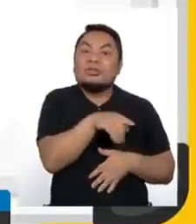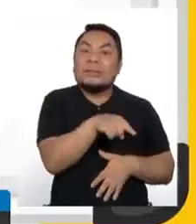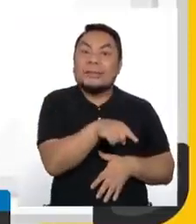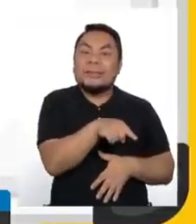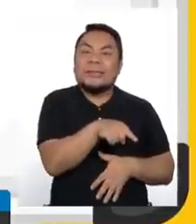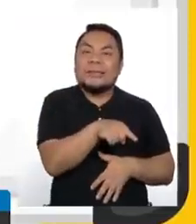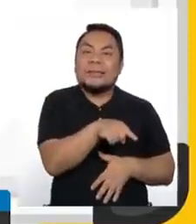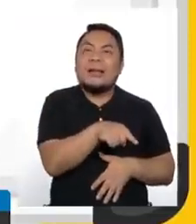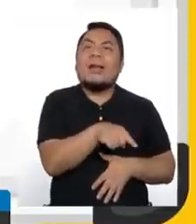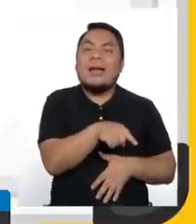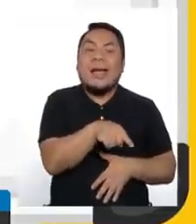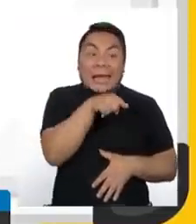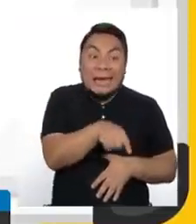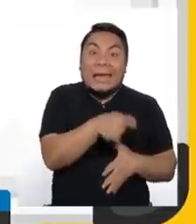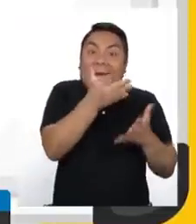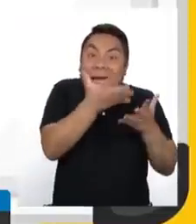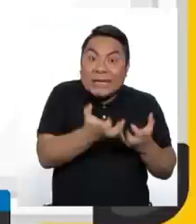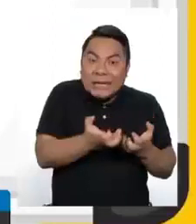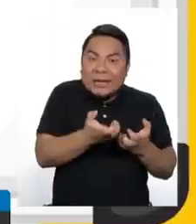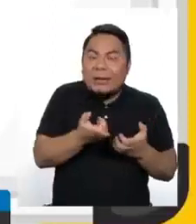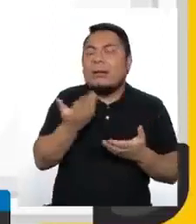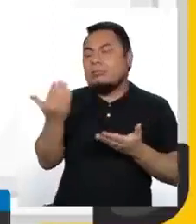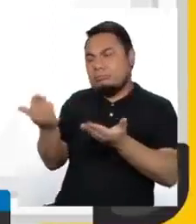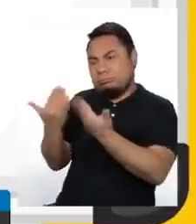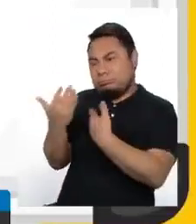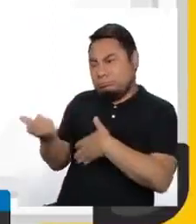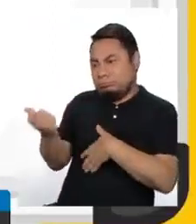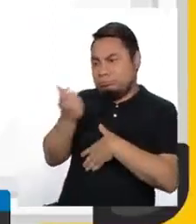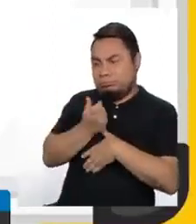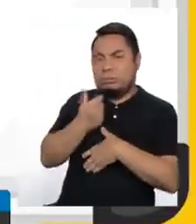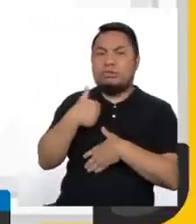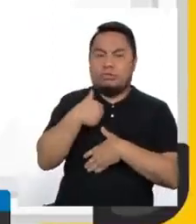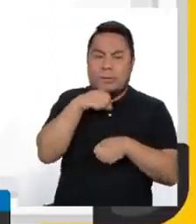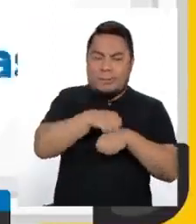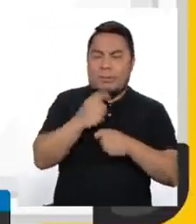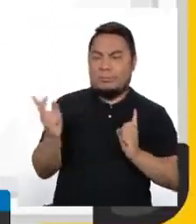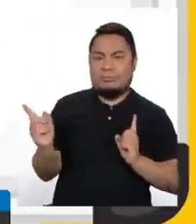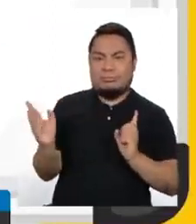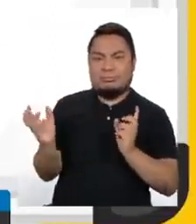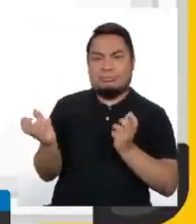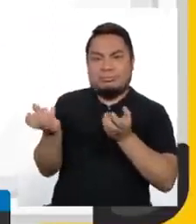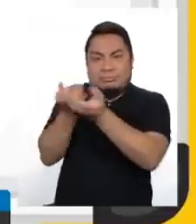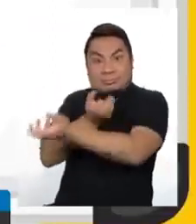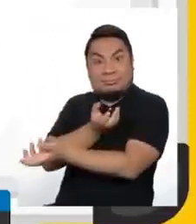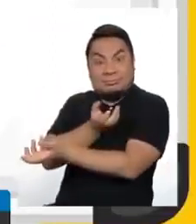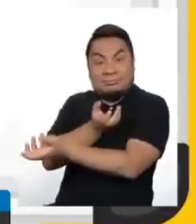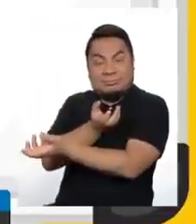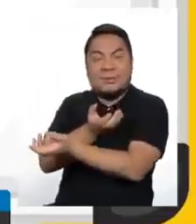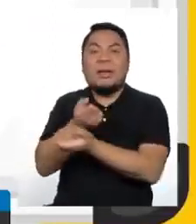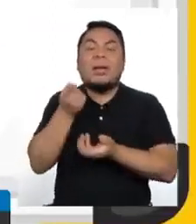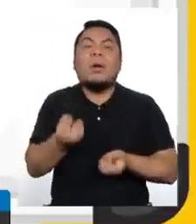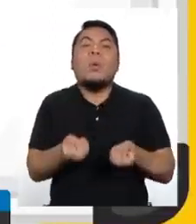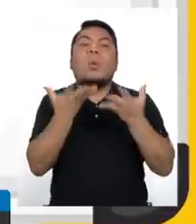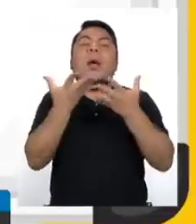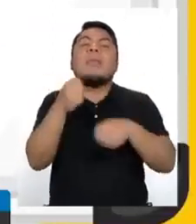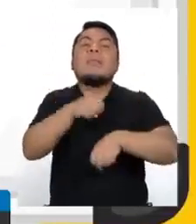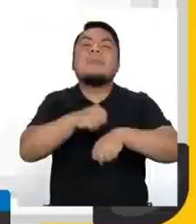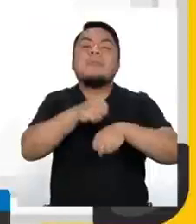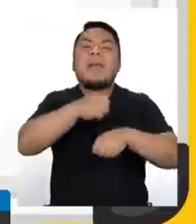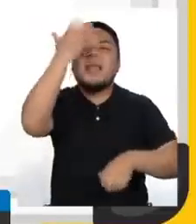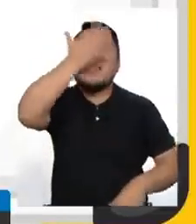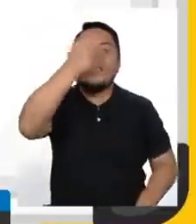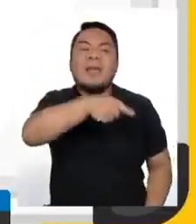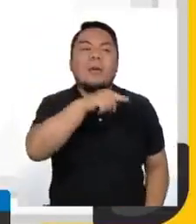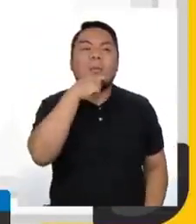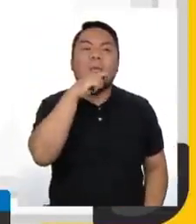Muy bien, intercambiar o canjear piedras. ¿Cuántas piedras negras tiene Andrea para